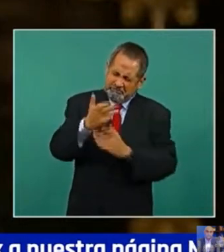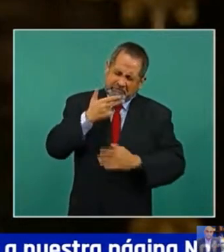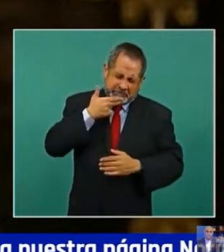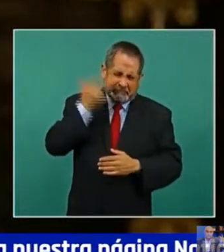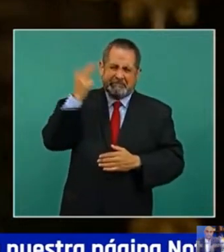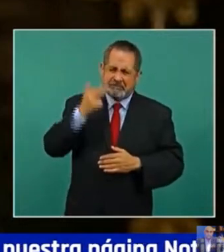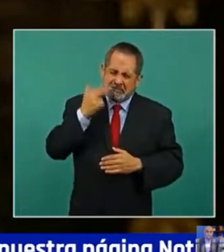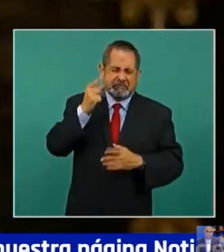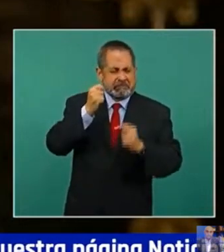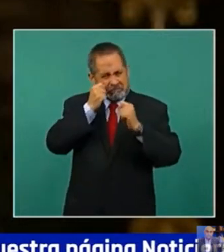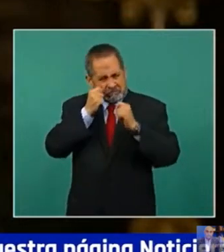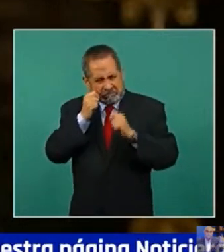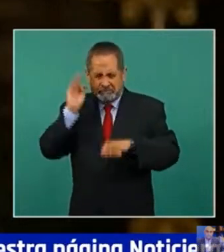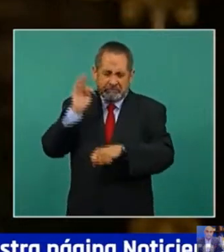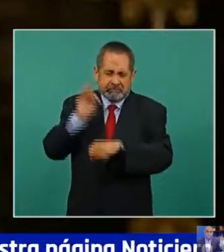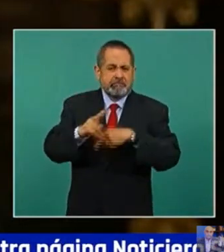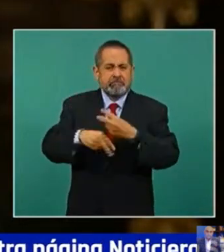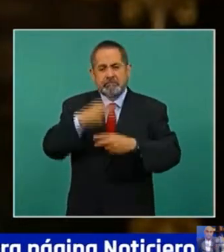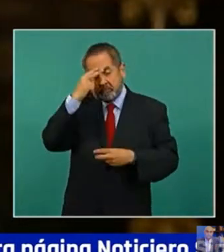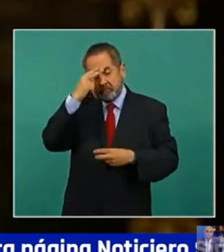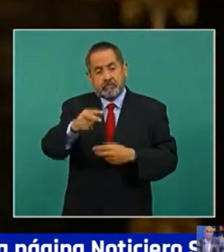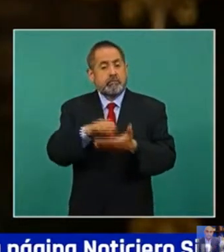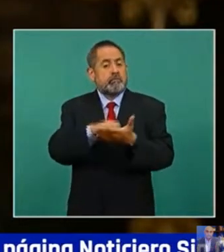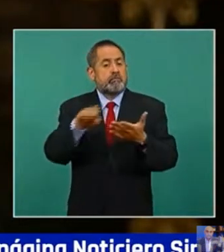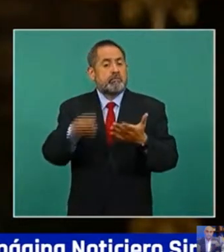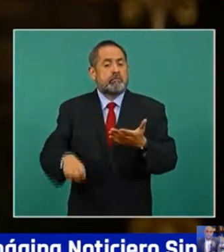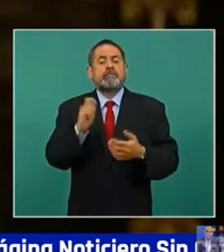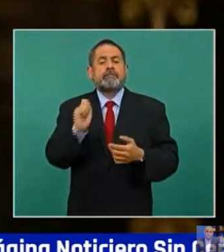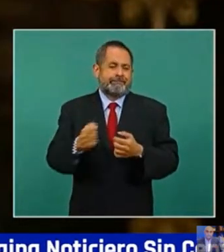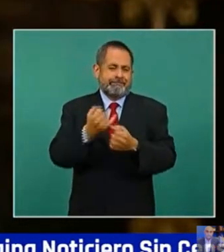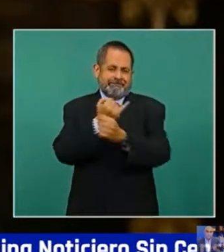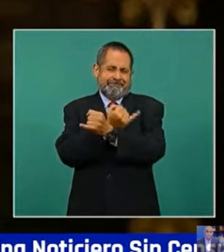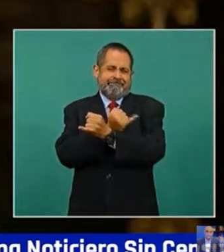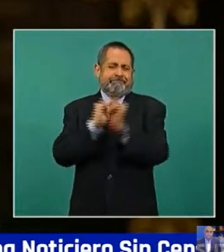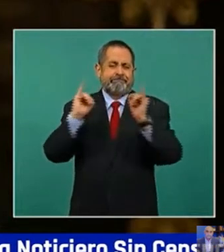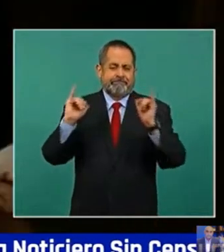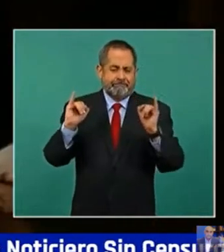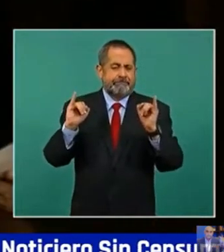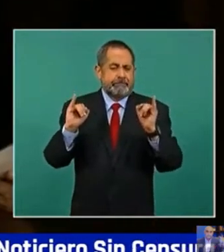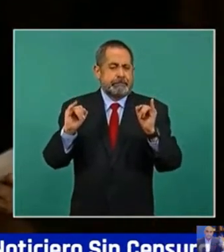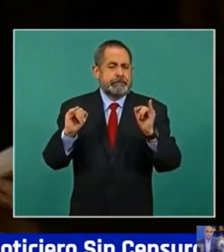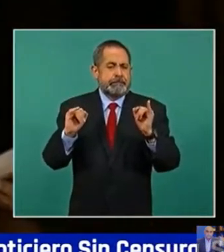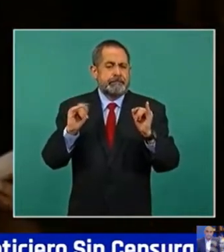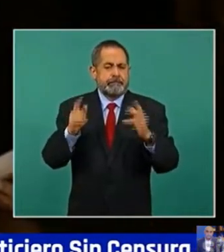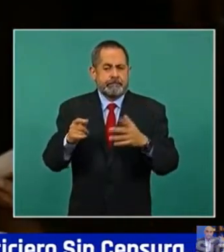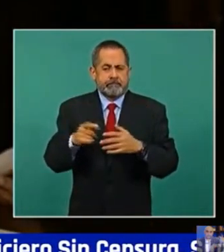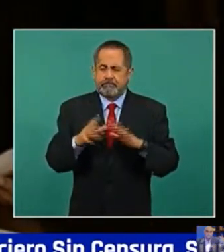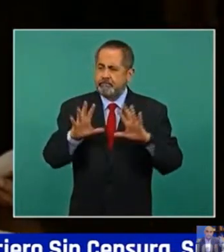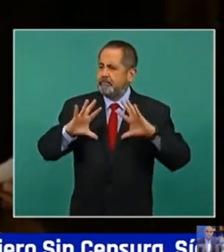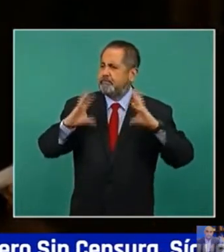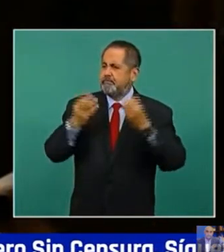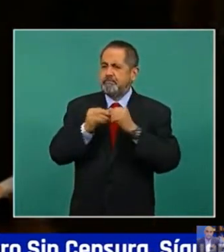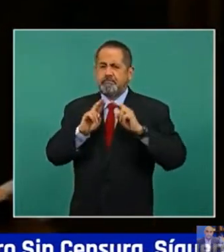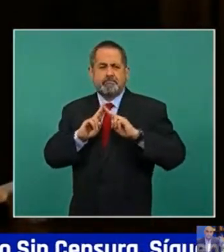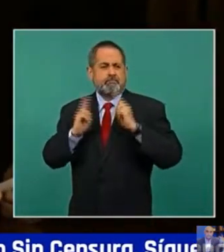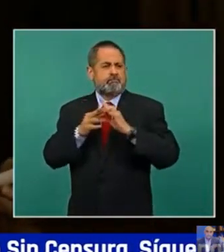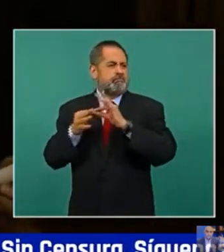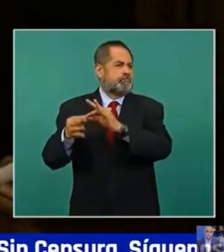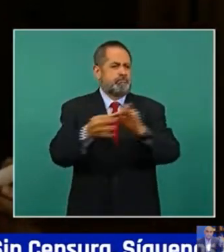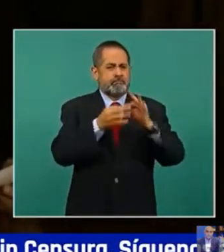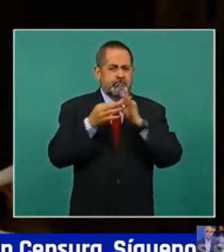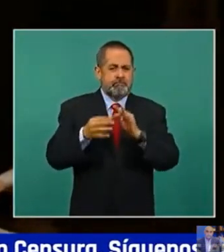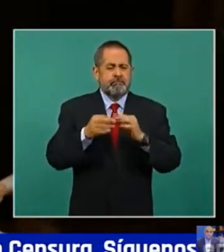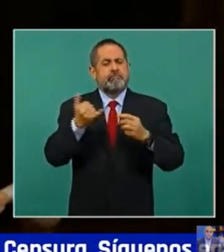vuestros antecesores, como son la independencia, la unión y la